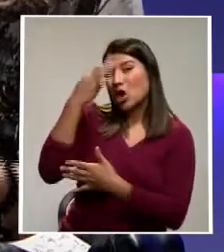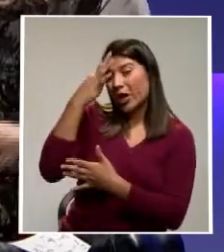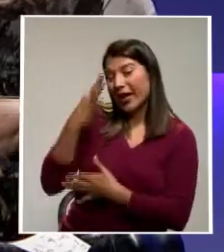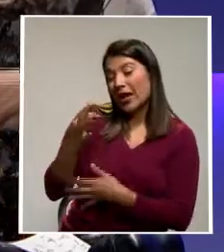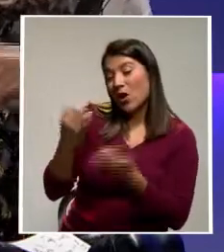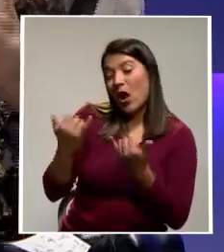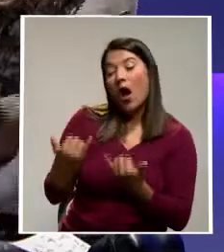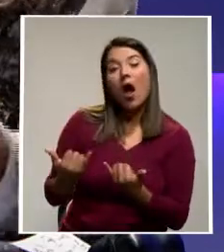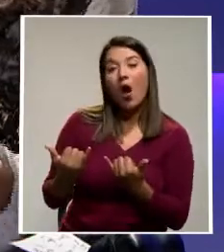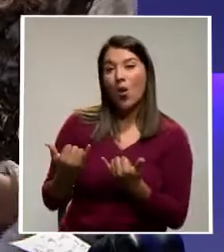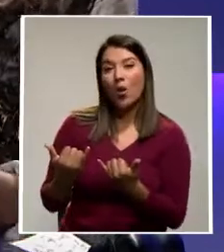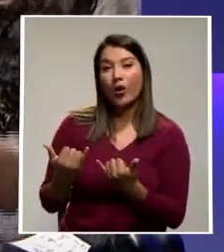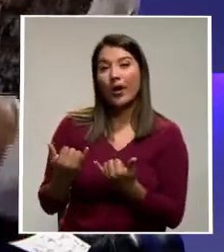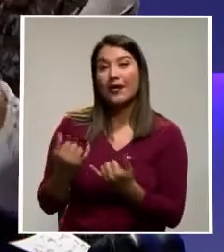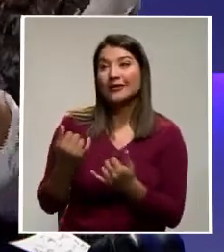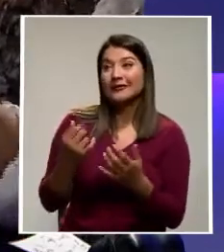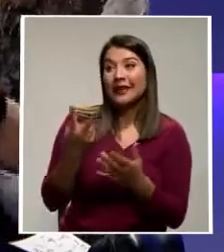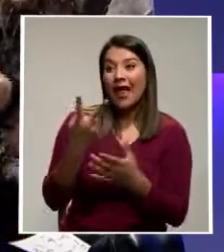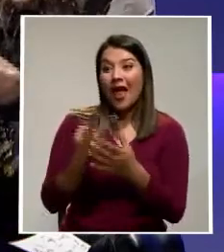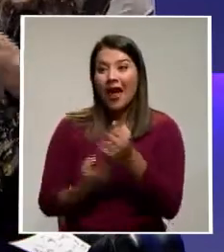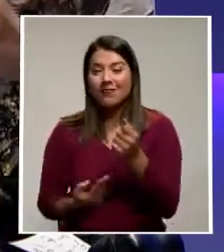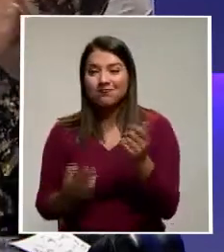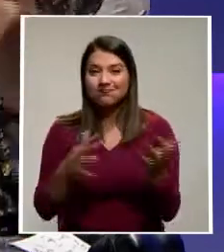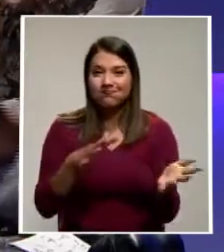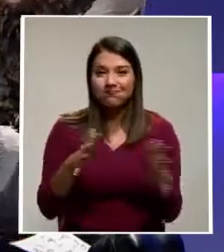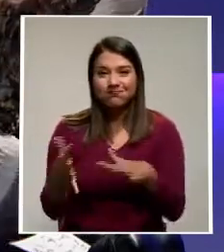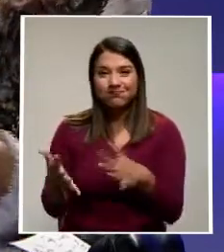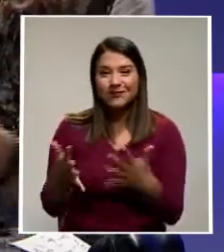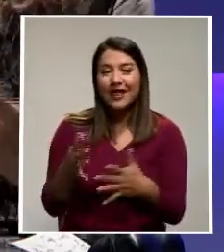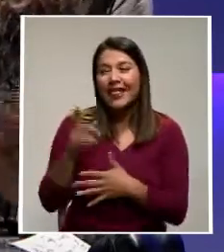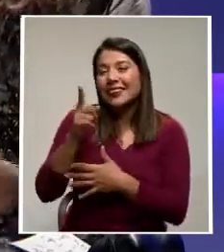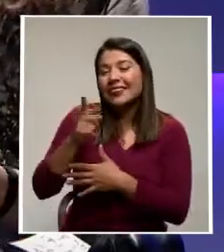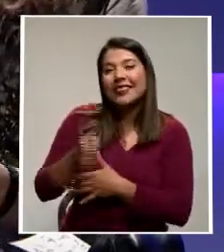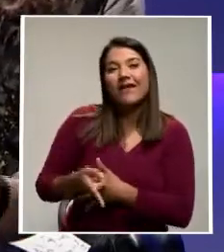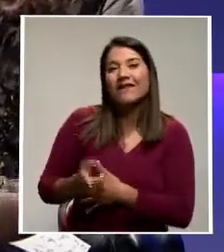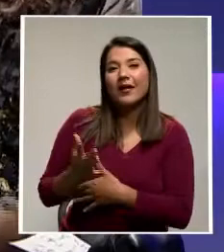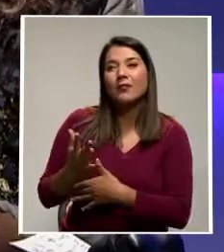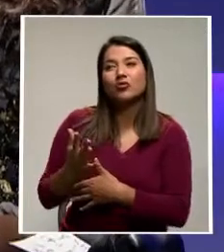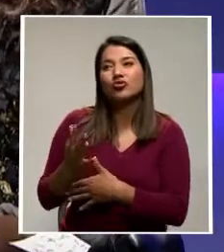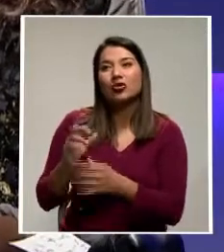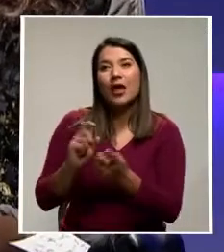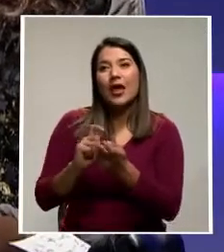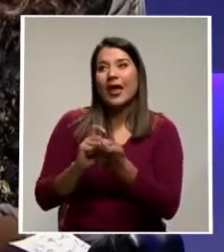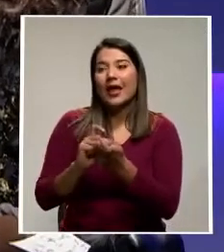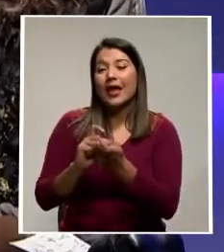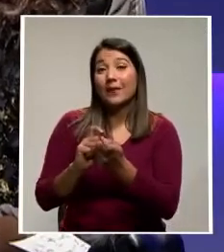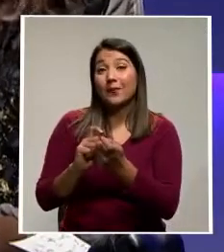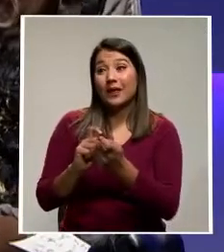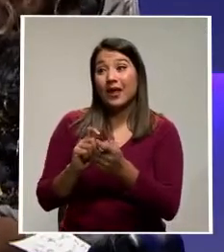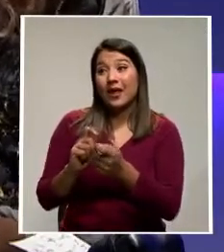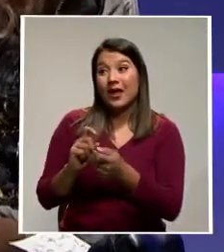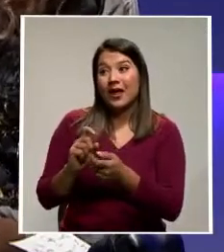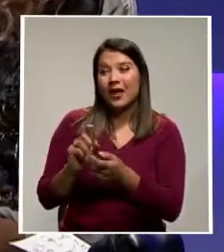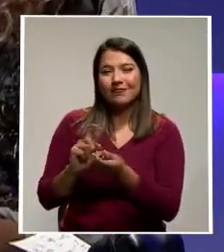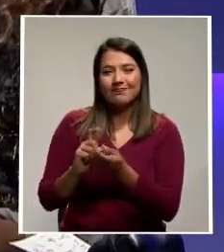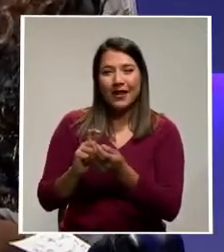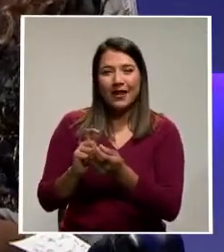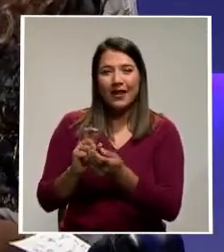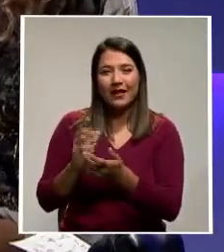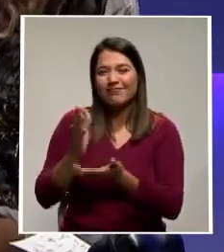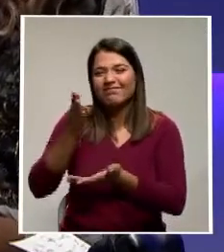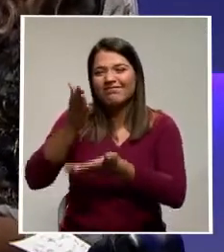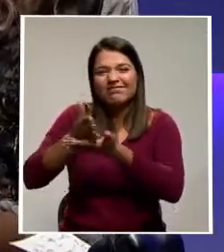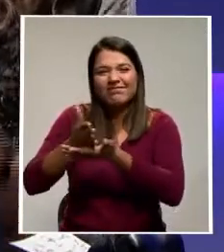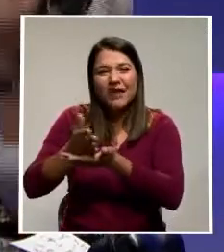de mixturas, ¿verdad? Como hablábamos, de romper las fronteras entre expresiones humanas. Por ejemplo, en la